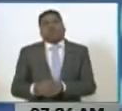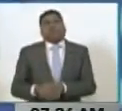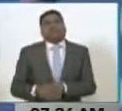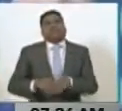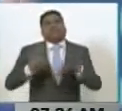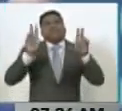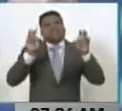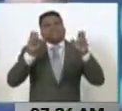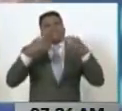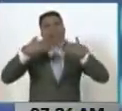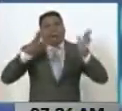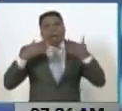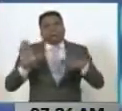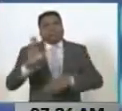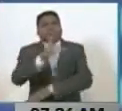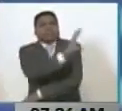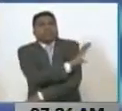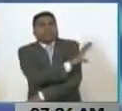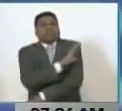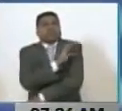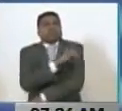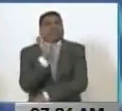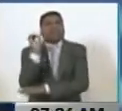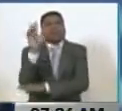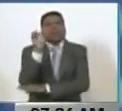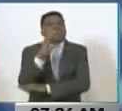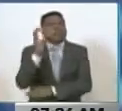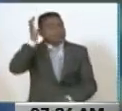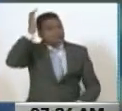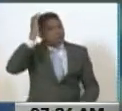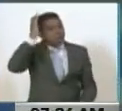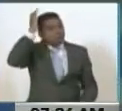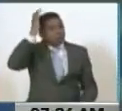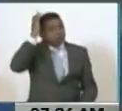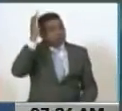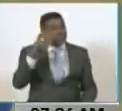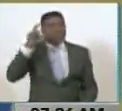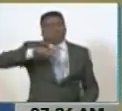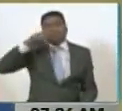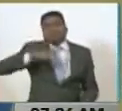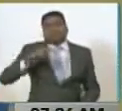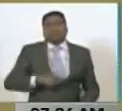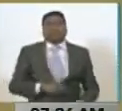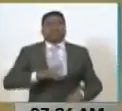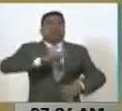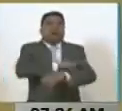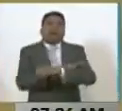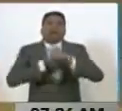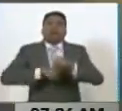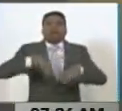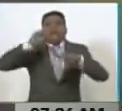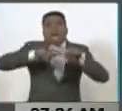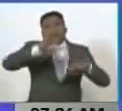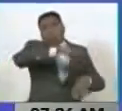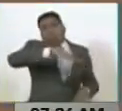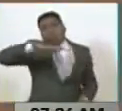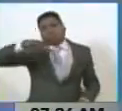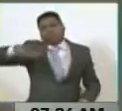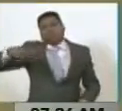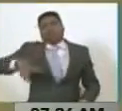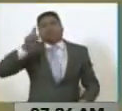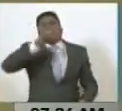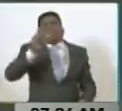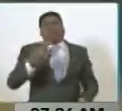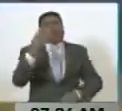abrir a clínicas sin una campaña de conciencia fuerte, aguerrida, que nos permita a los niños, a las personas en sus